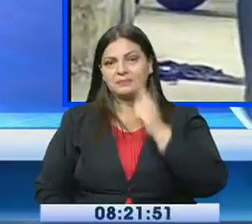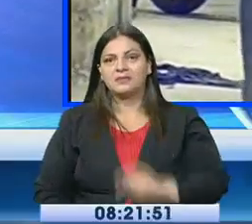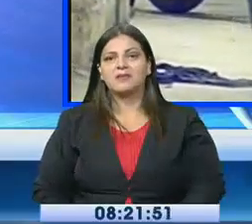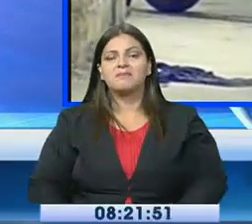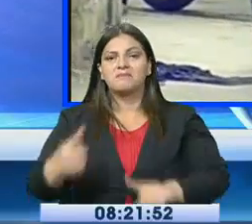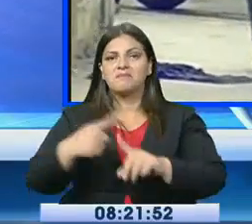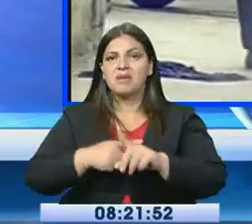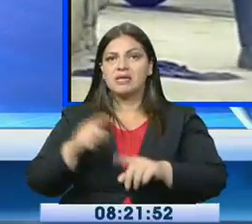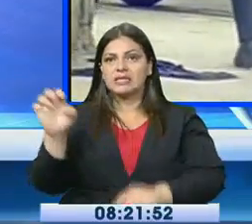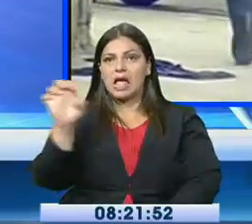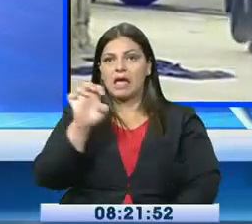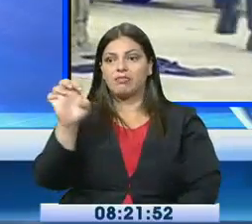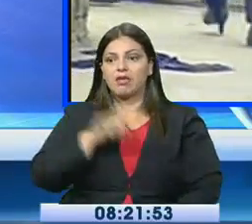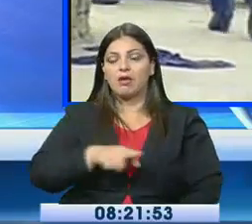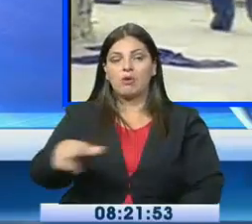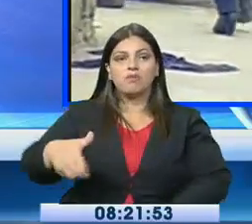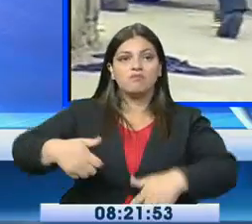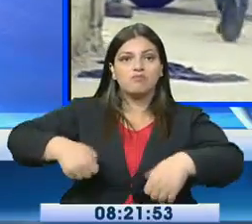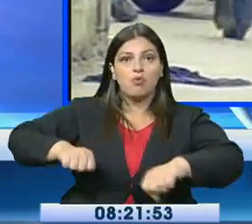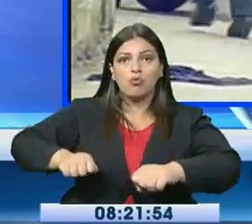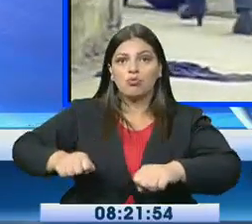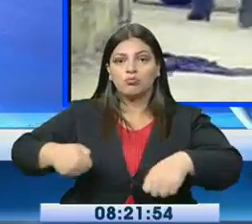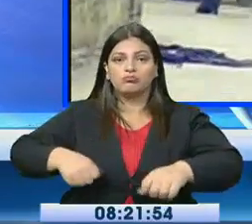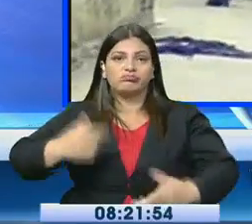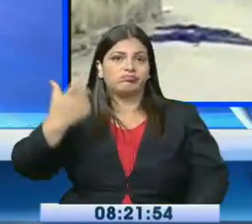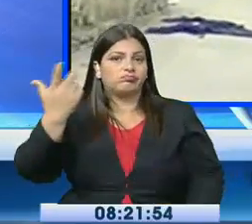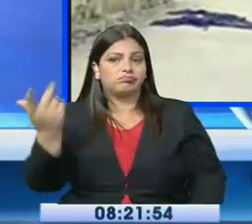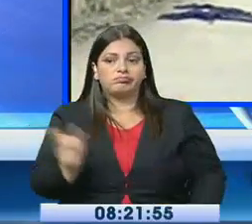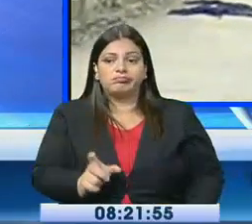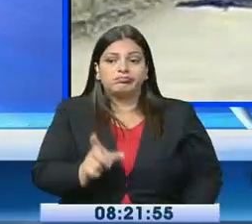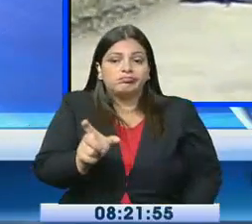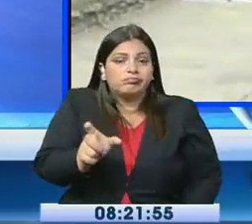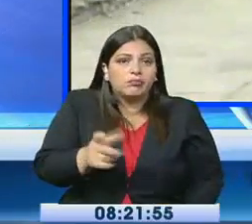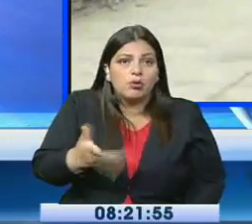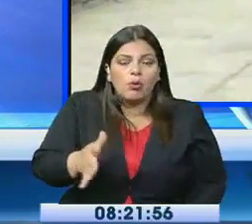a salir con esas cuestiones. Muchísimas gracias, Jorge, por tu enlace. Más adelante hacemos otro contacto.